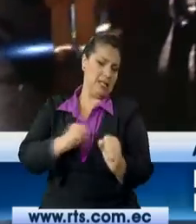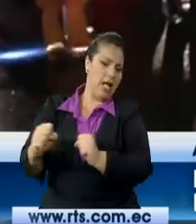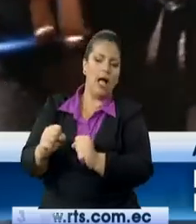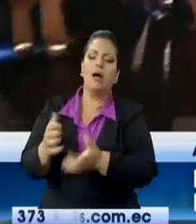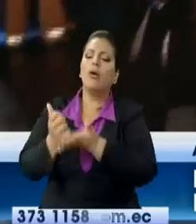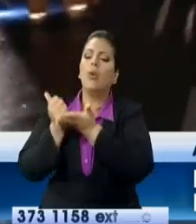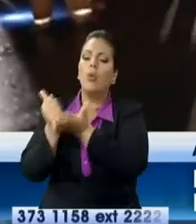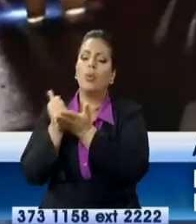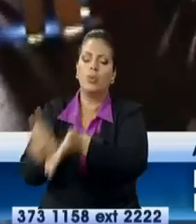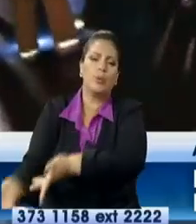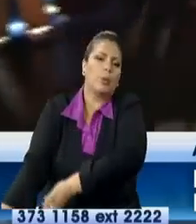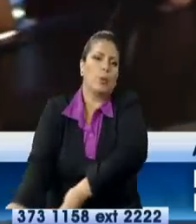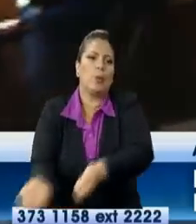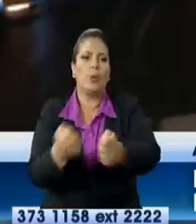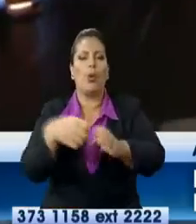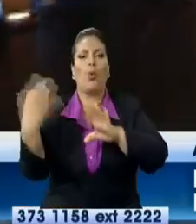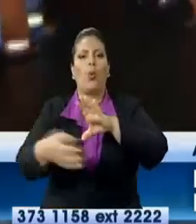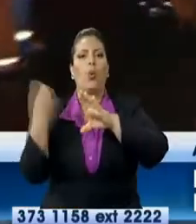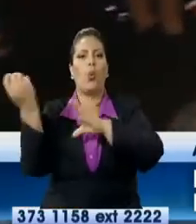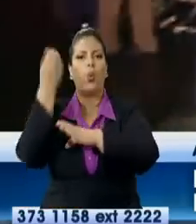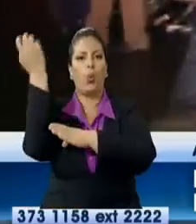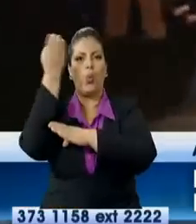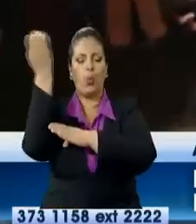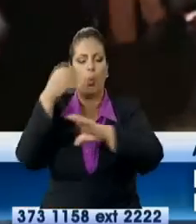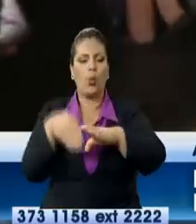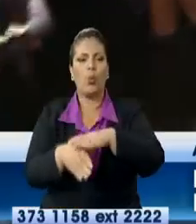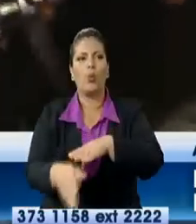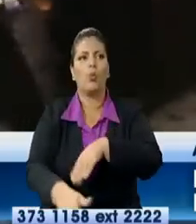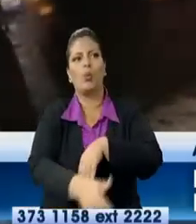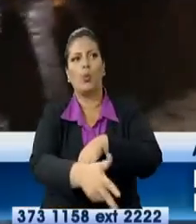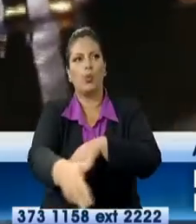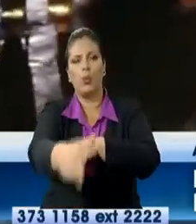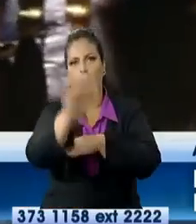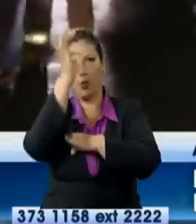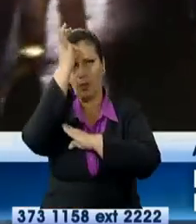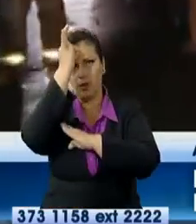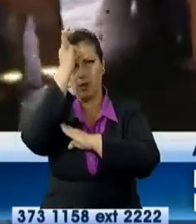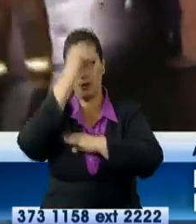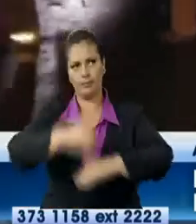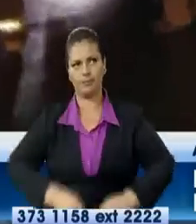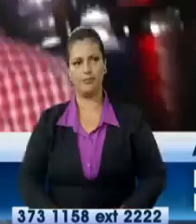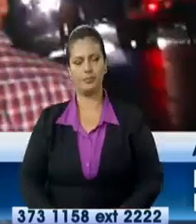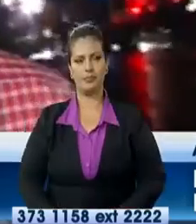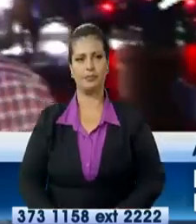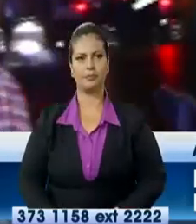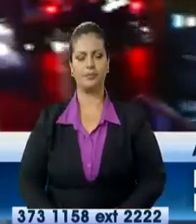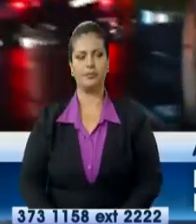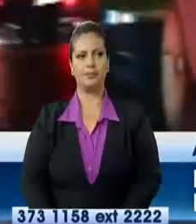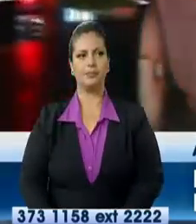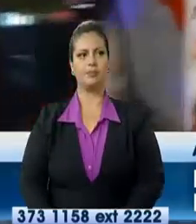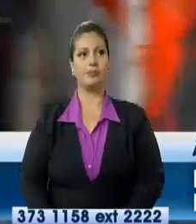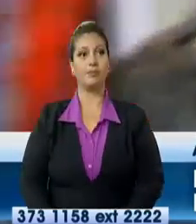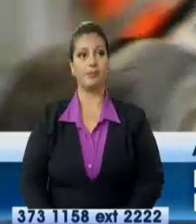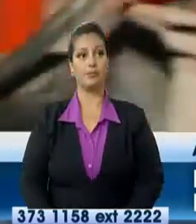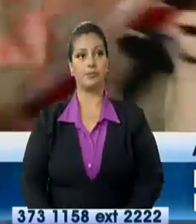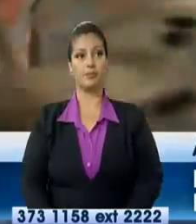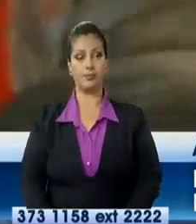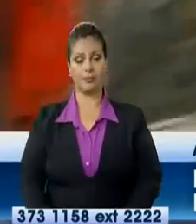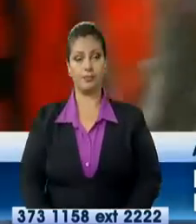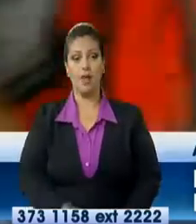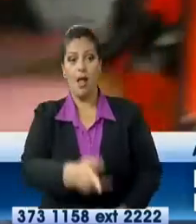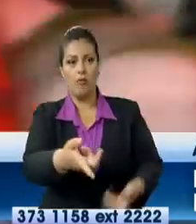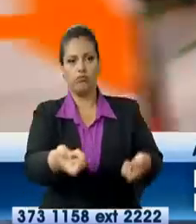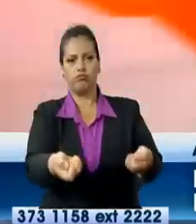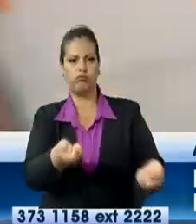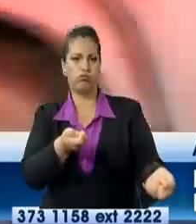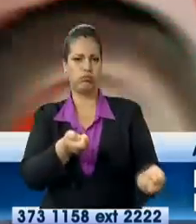La colisión vehicular se registró en el kilómetro 6.5 de la vía Durán-Tambo. El chofer del automotor pesado con